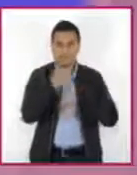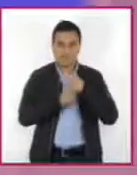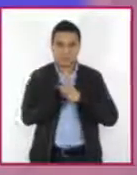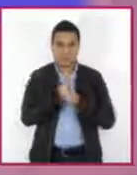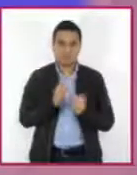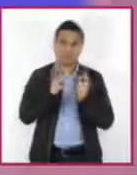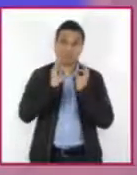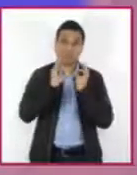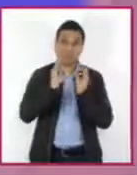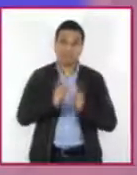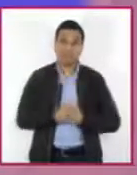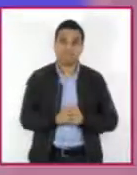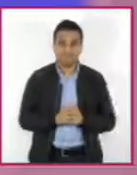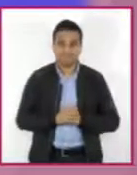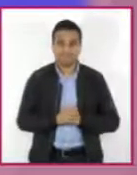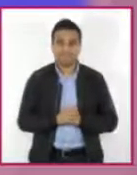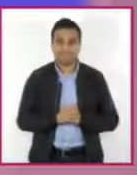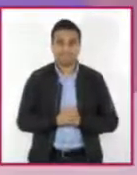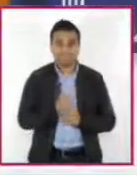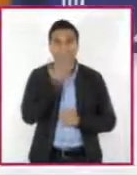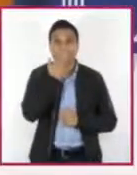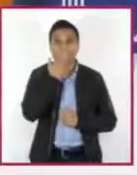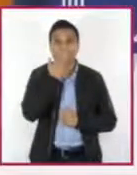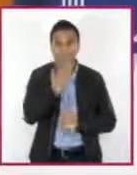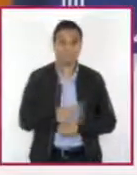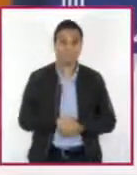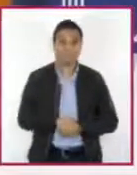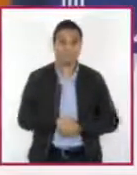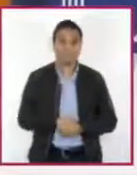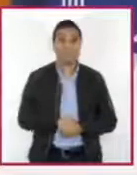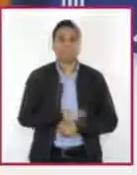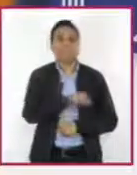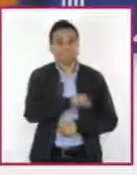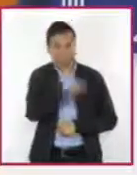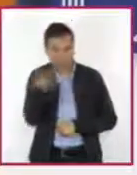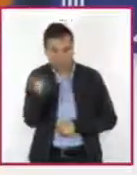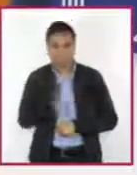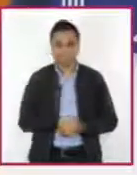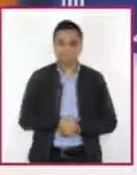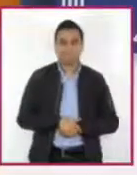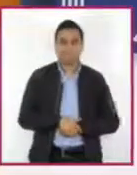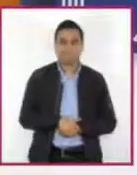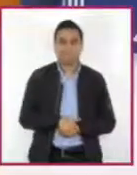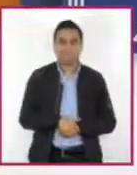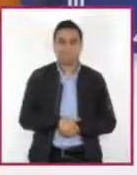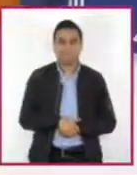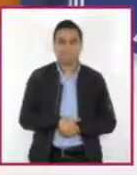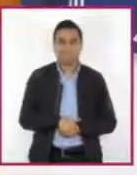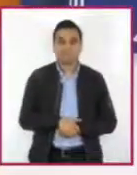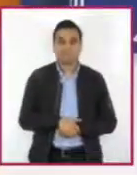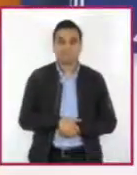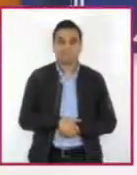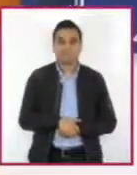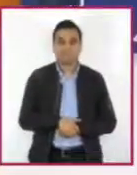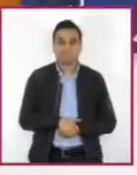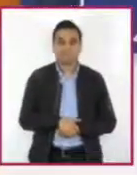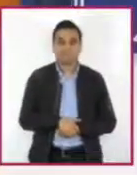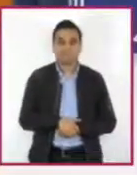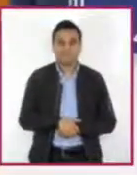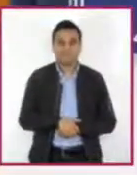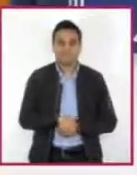¡Perfecto! Correcto. Siguen ustedes. Estamos en número alto. Pa. Se están quedando